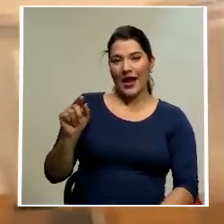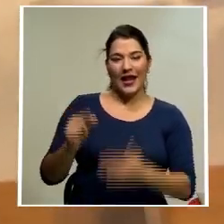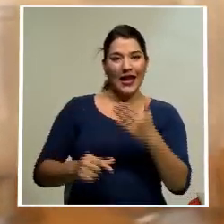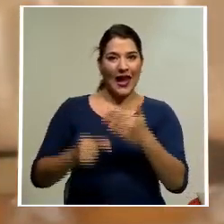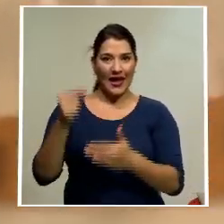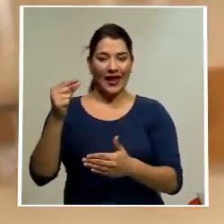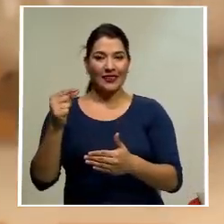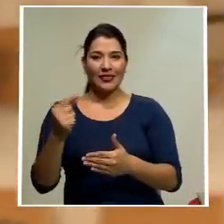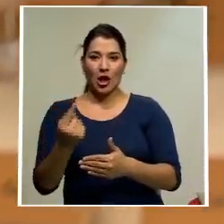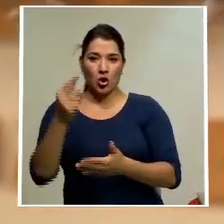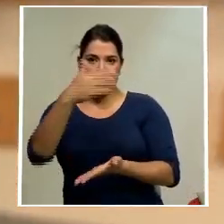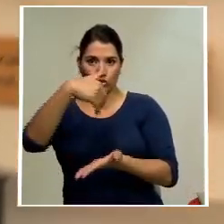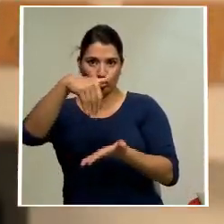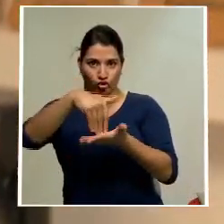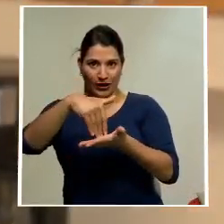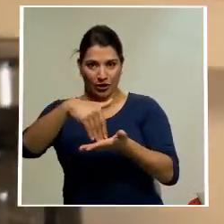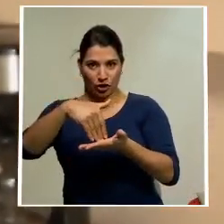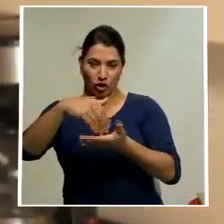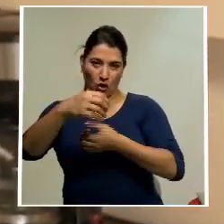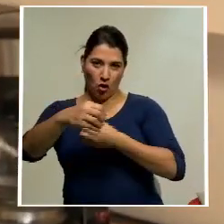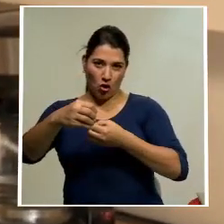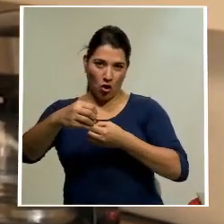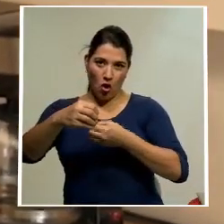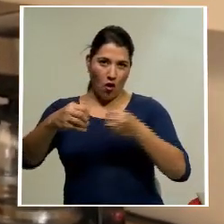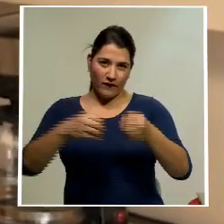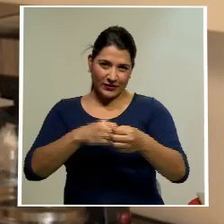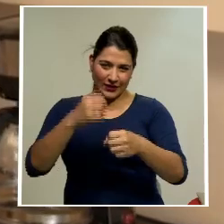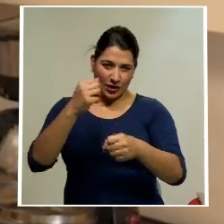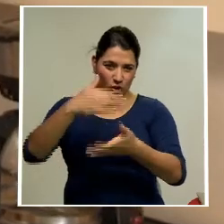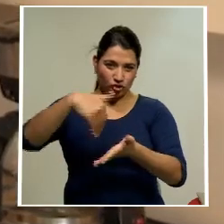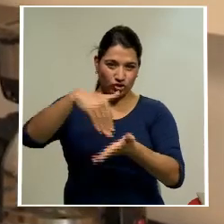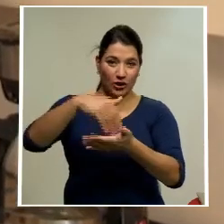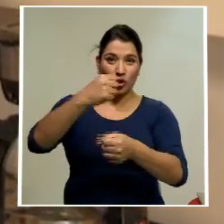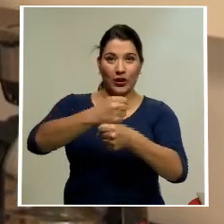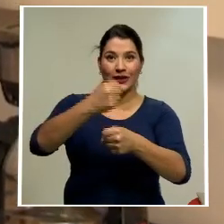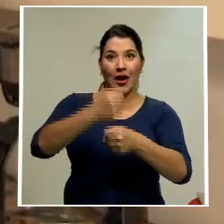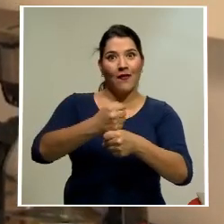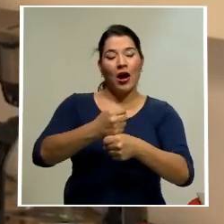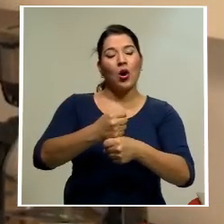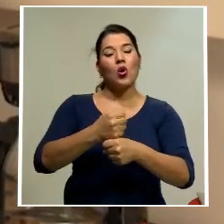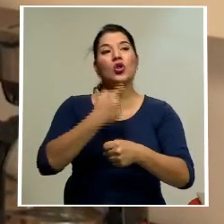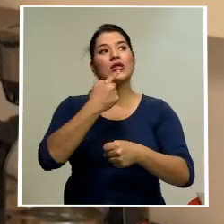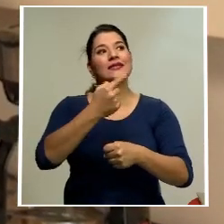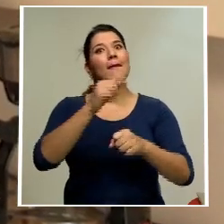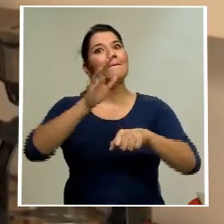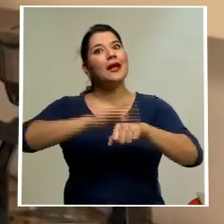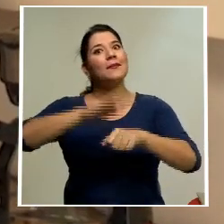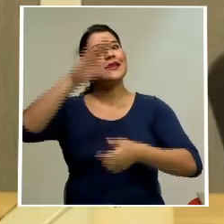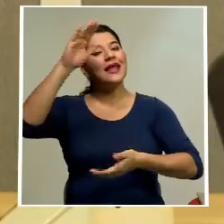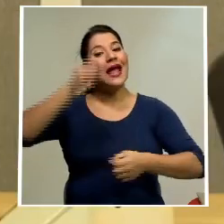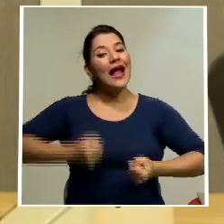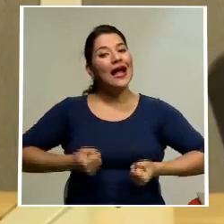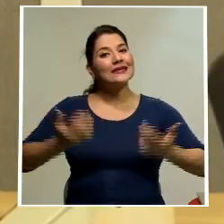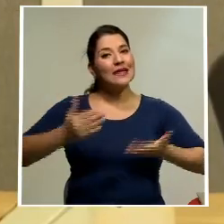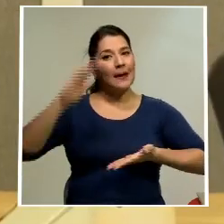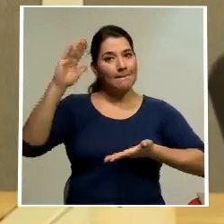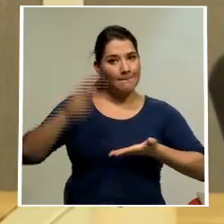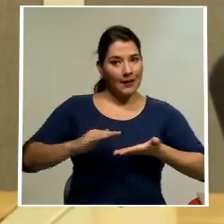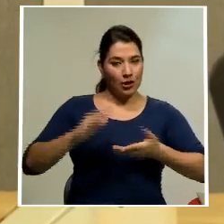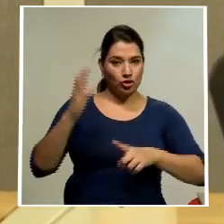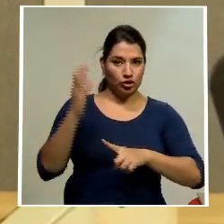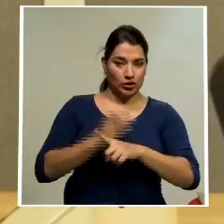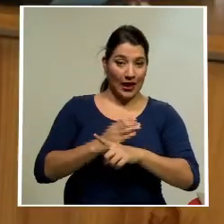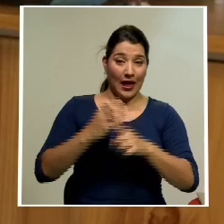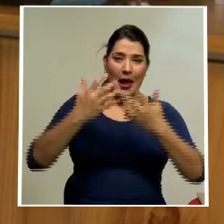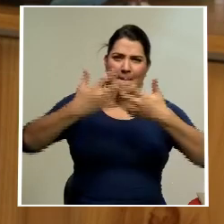generar estos espacios que puedan reducir incluso los costos operativos a las empresas. Aquí se pueden contar tal